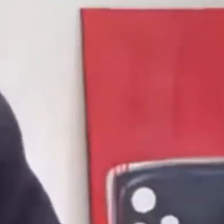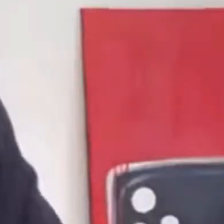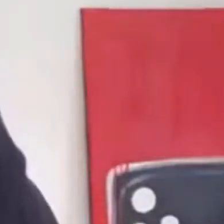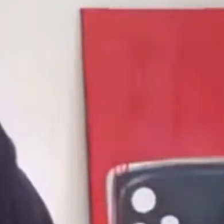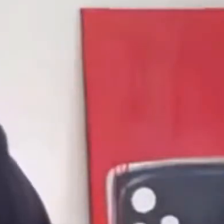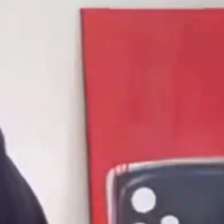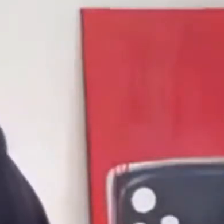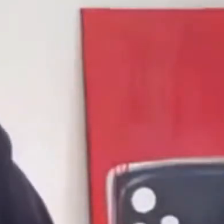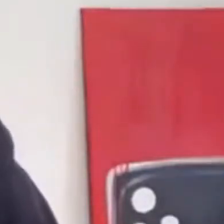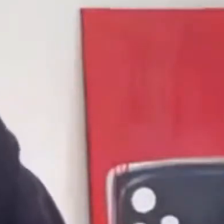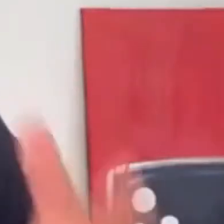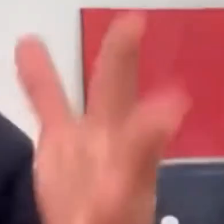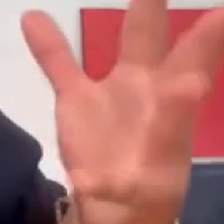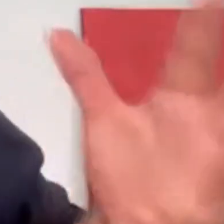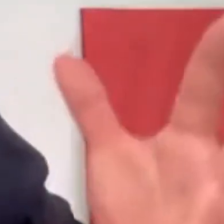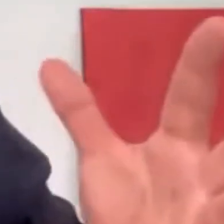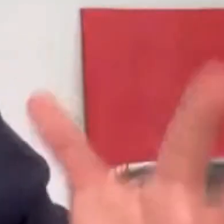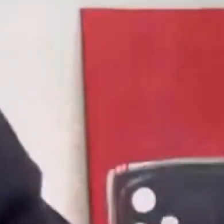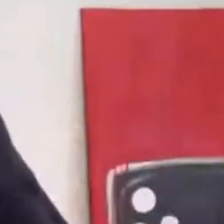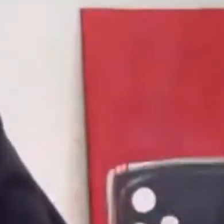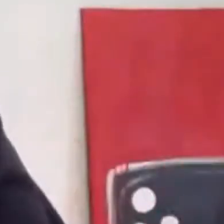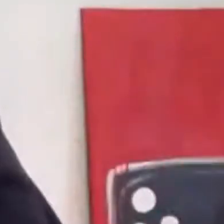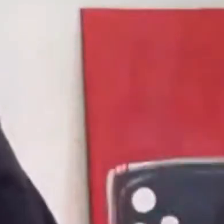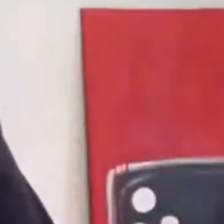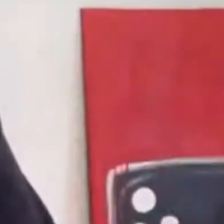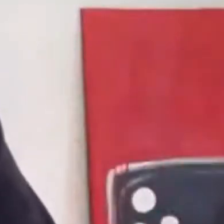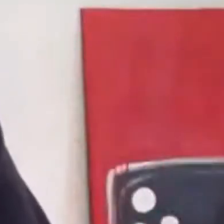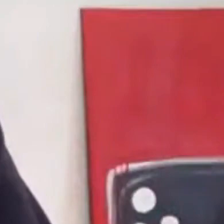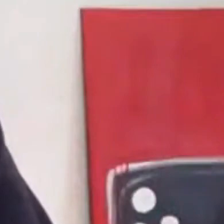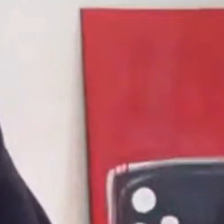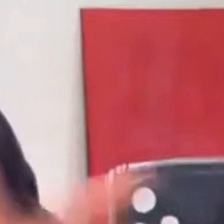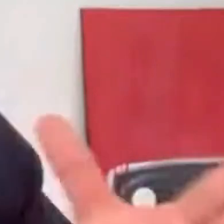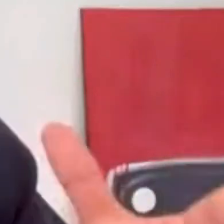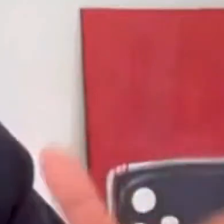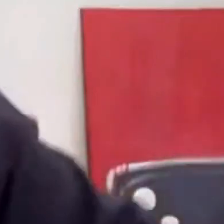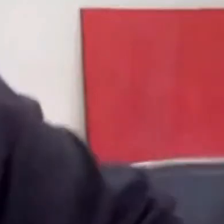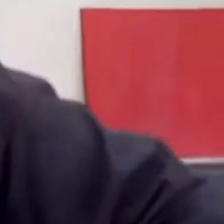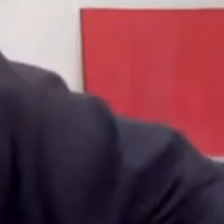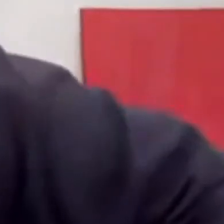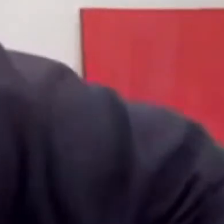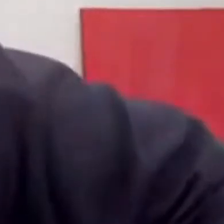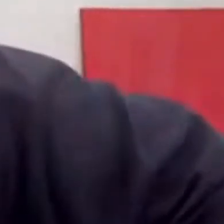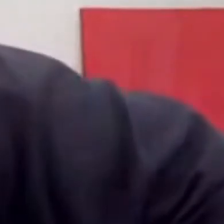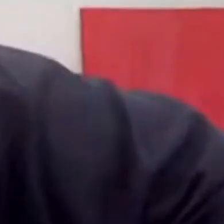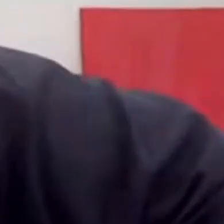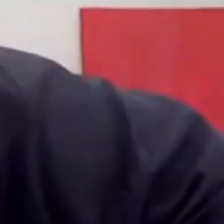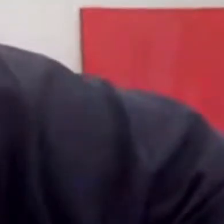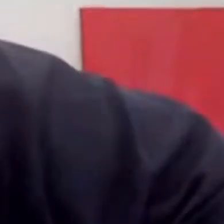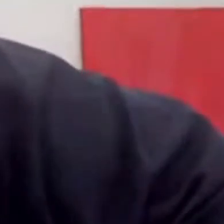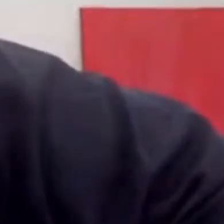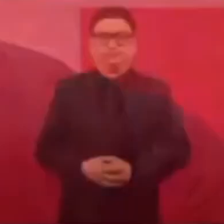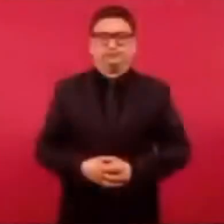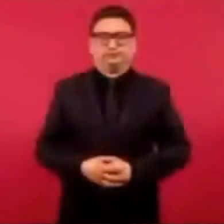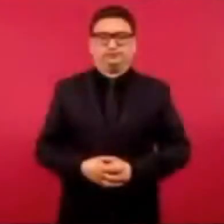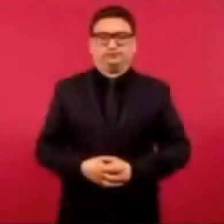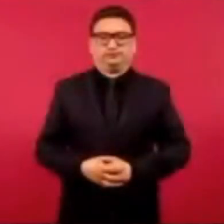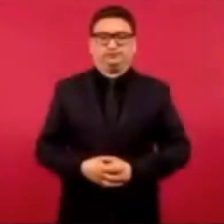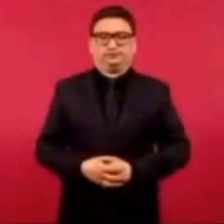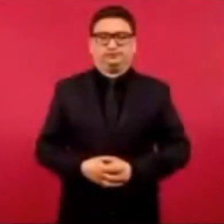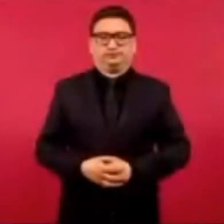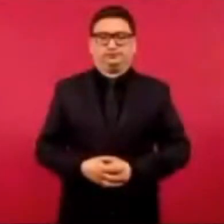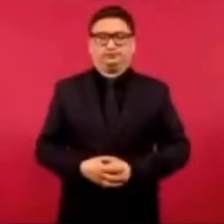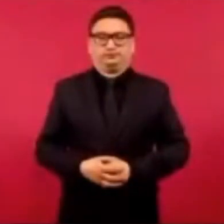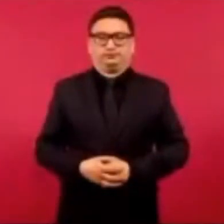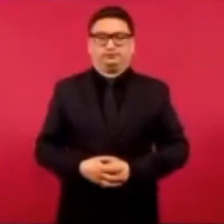contando a usted, aunque como también siempre le digo, no nos crean a nosotros a ojos cerrados. Esto fue lo que dijo el presidente.